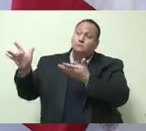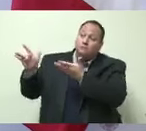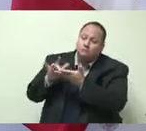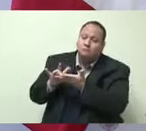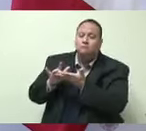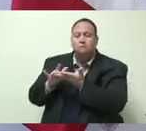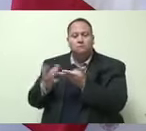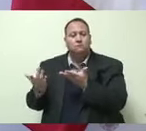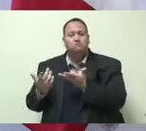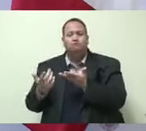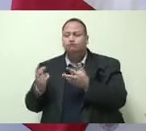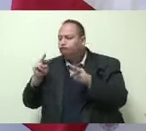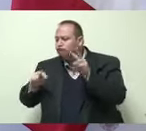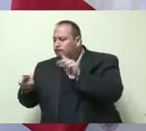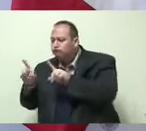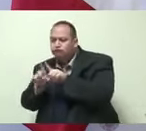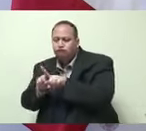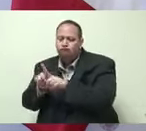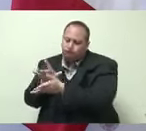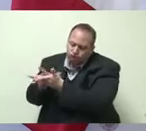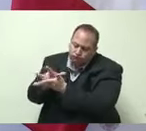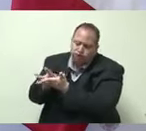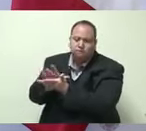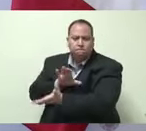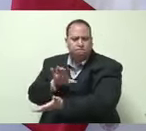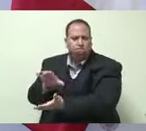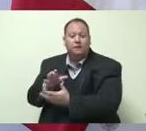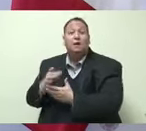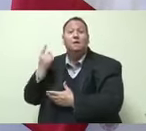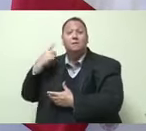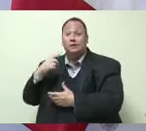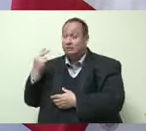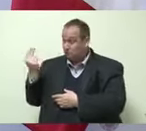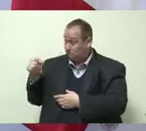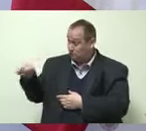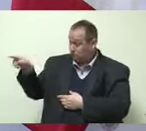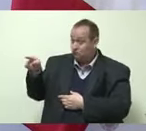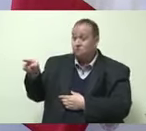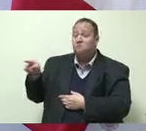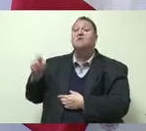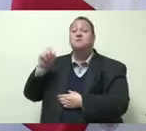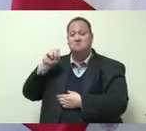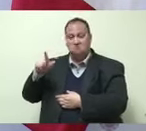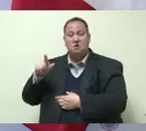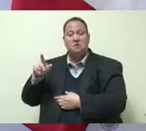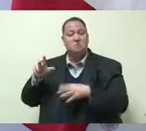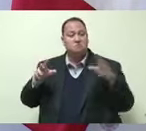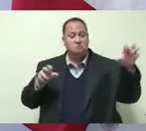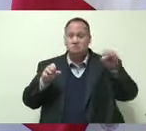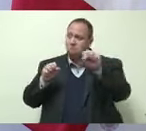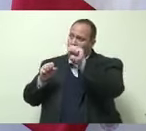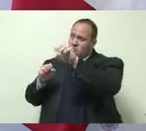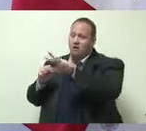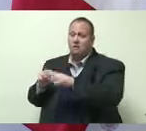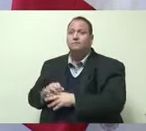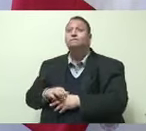de acompañamiento y de fortalecimiento para que de ser necesario pues inmediatamente también sean trasladados.